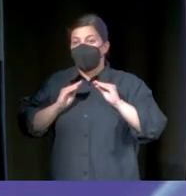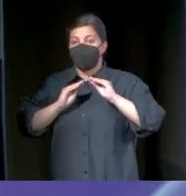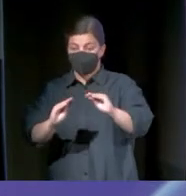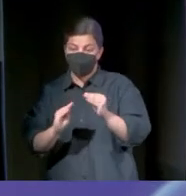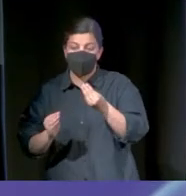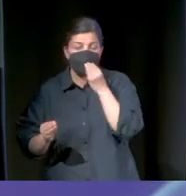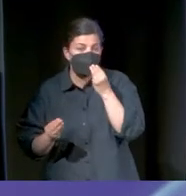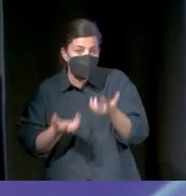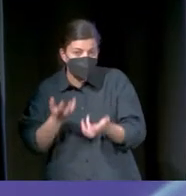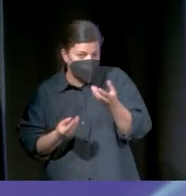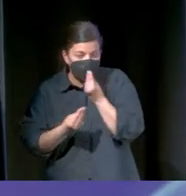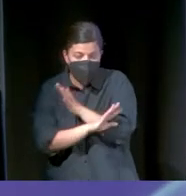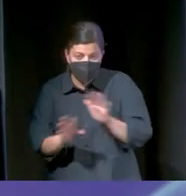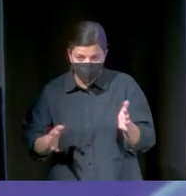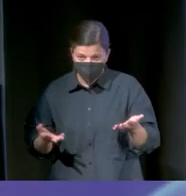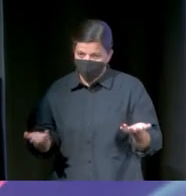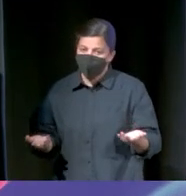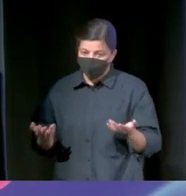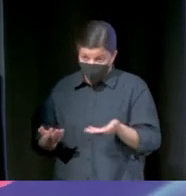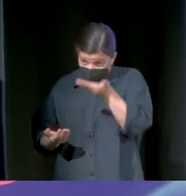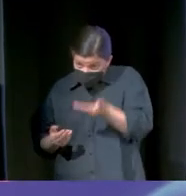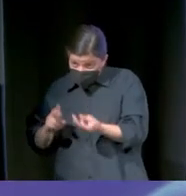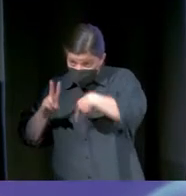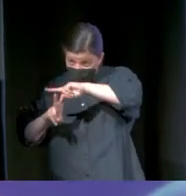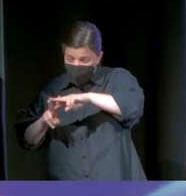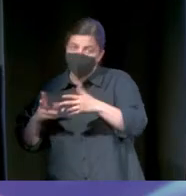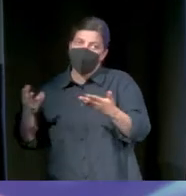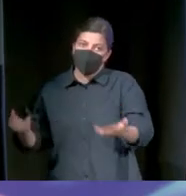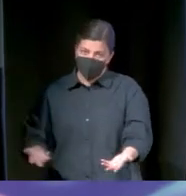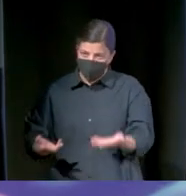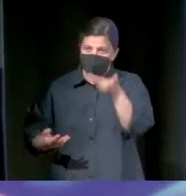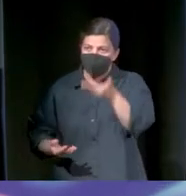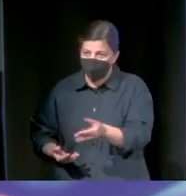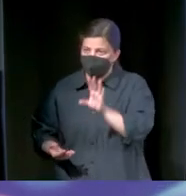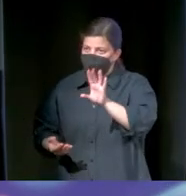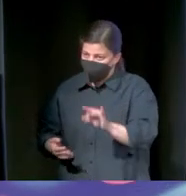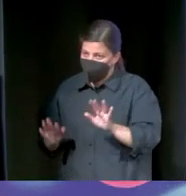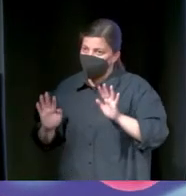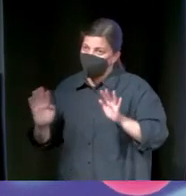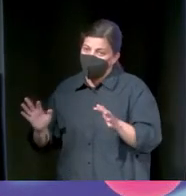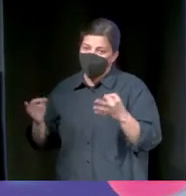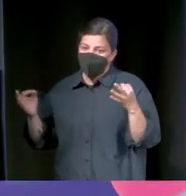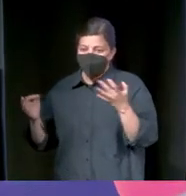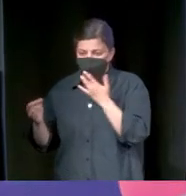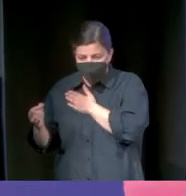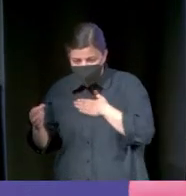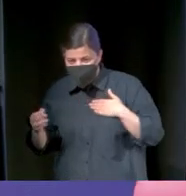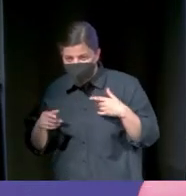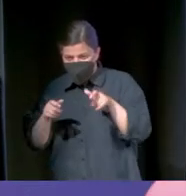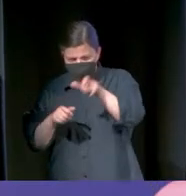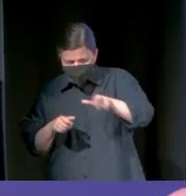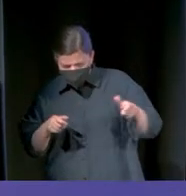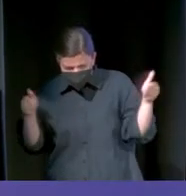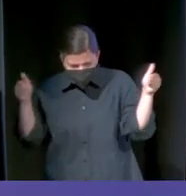claro dices es importante el hashtag dijo siguen cortando el hashtag pero claro si tienes que irte a dirigir a un público muy concreto